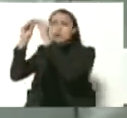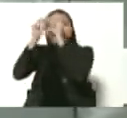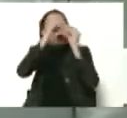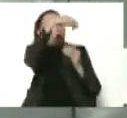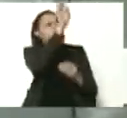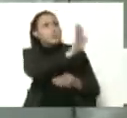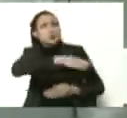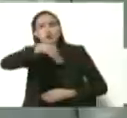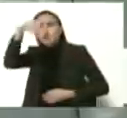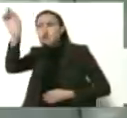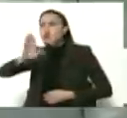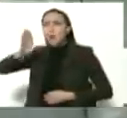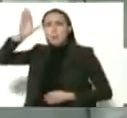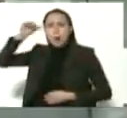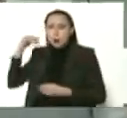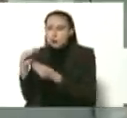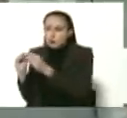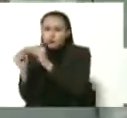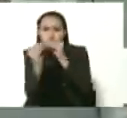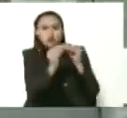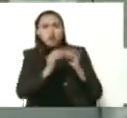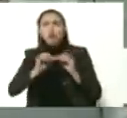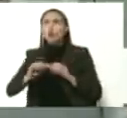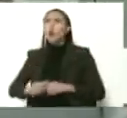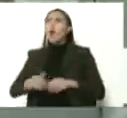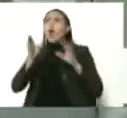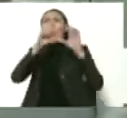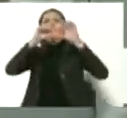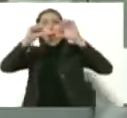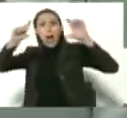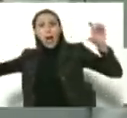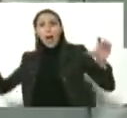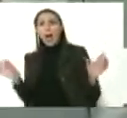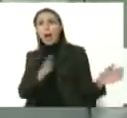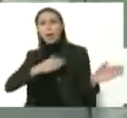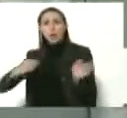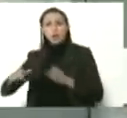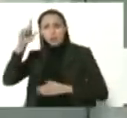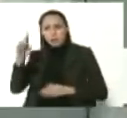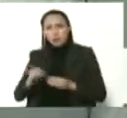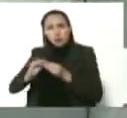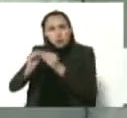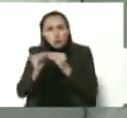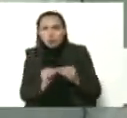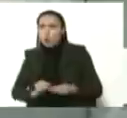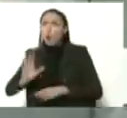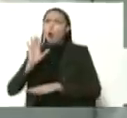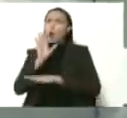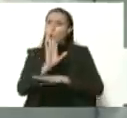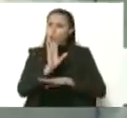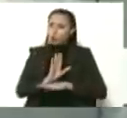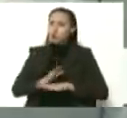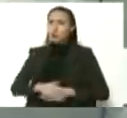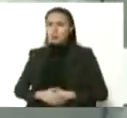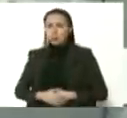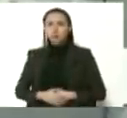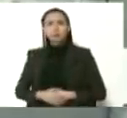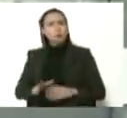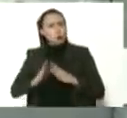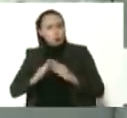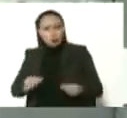pintura, baños, todo el sistema de aire acondicionado con sus mecanismos de bioseguridad, haciendo toda